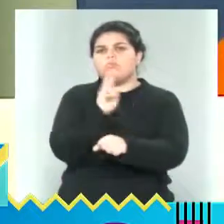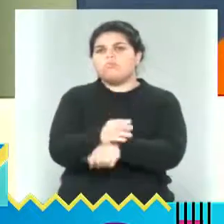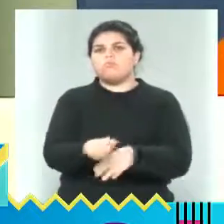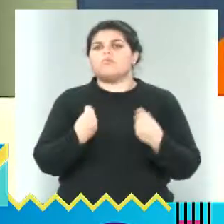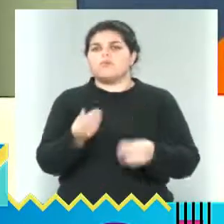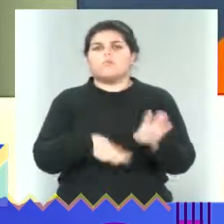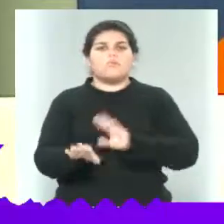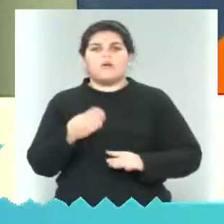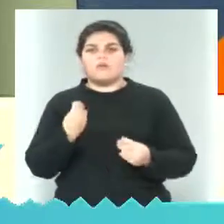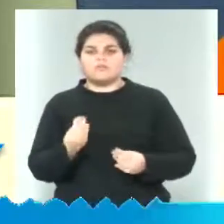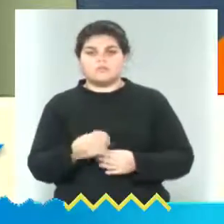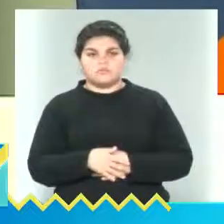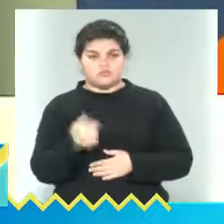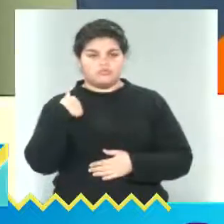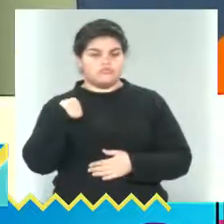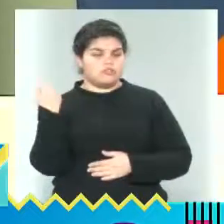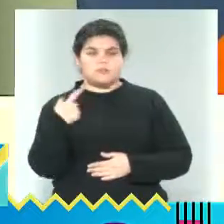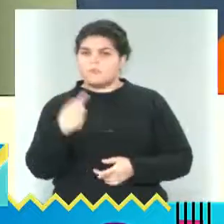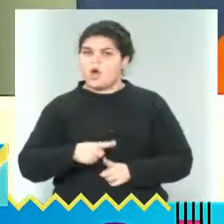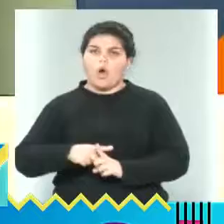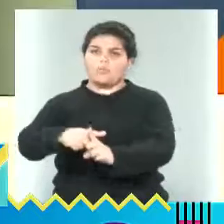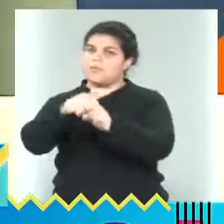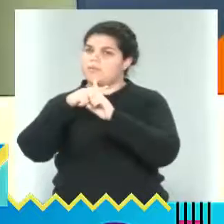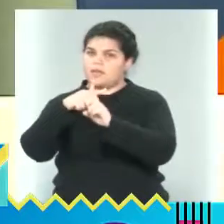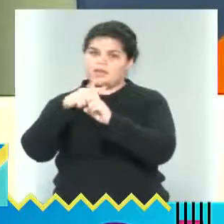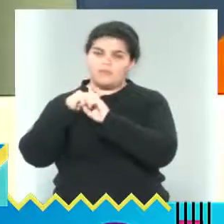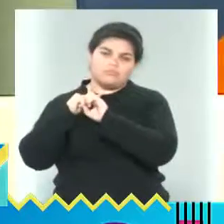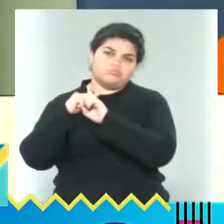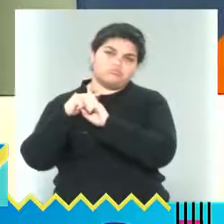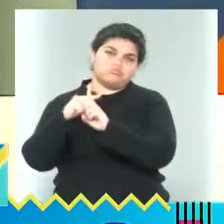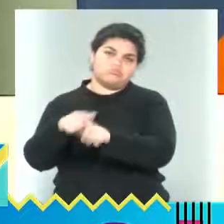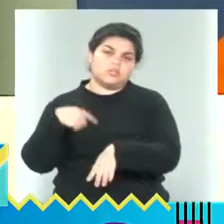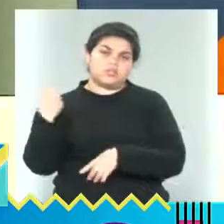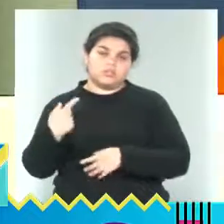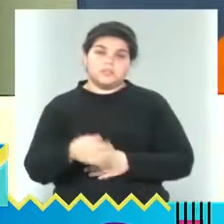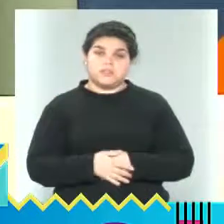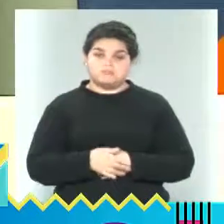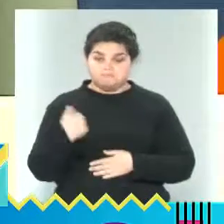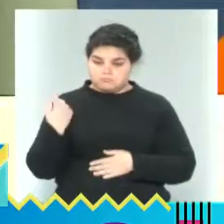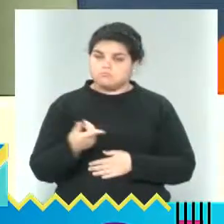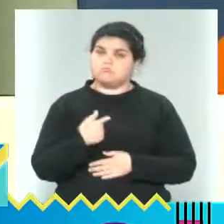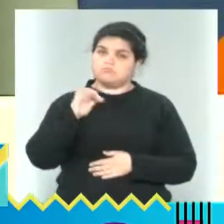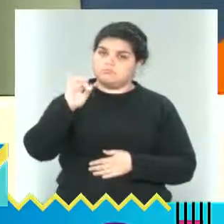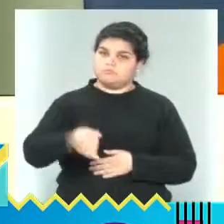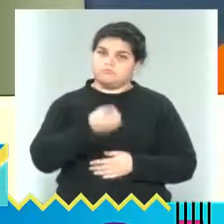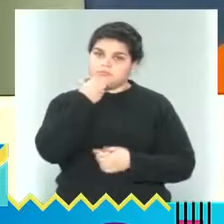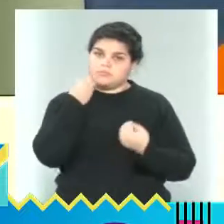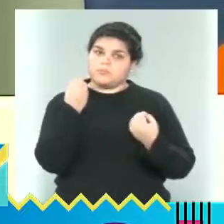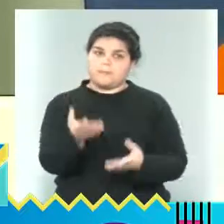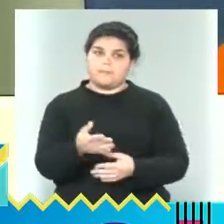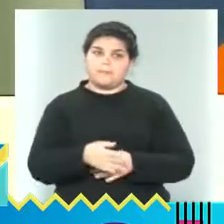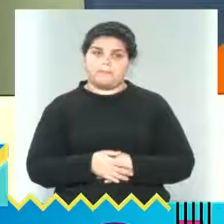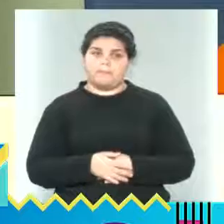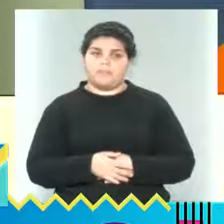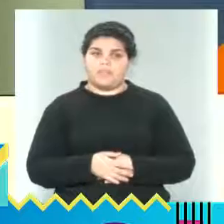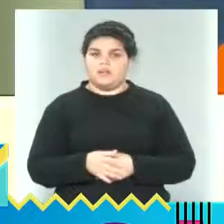más optimista que pesimista. No creo que hemos mejorado, y sobre todo desde la aplicación